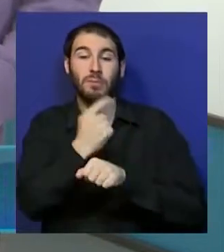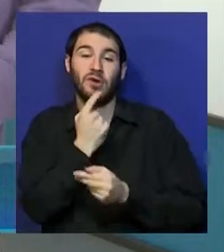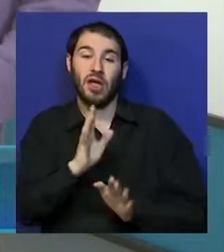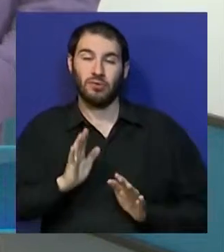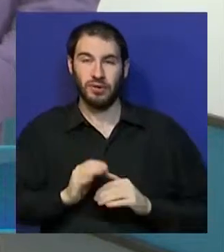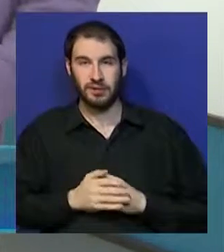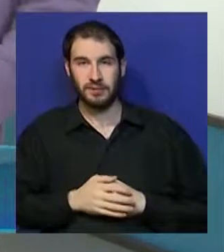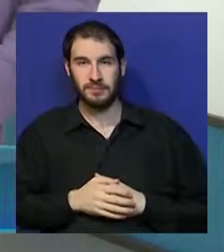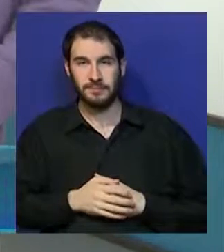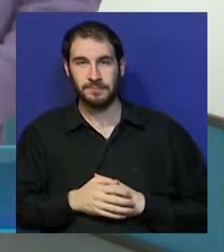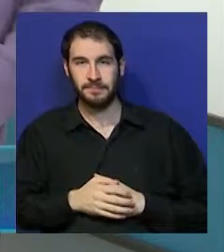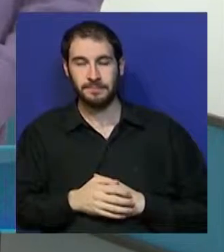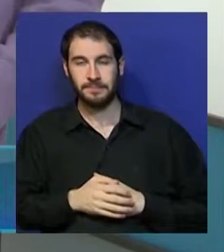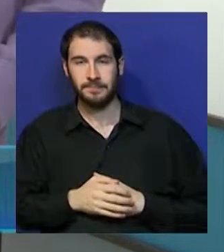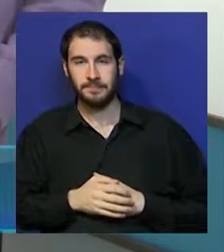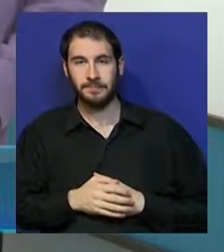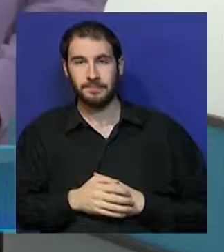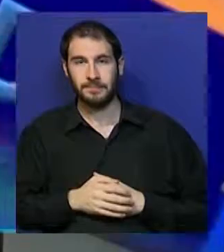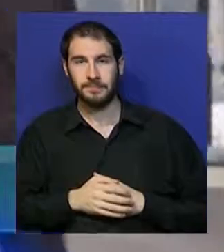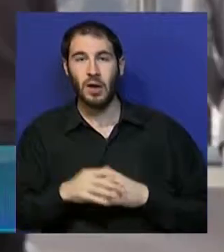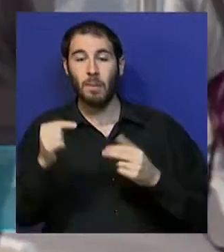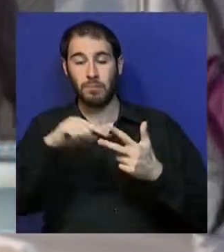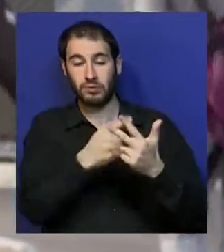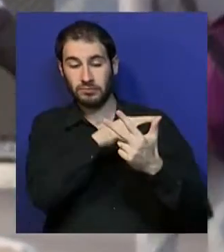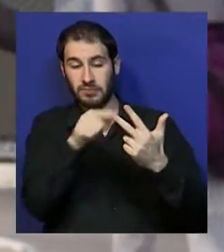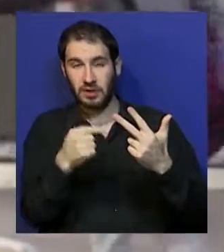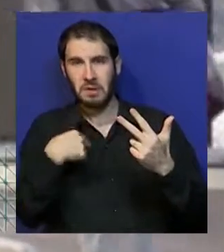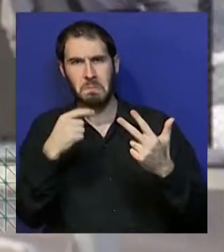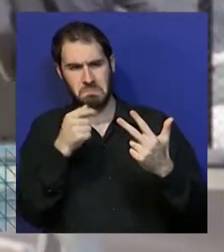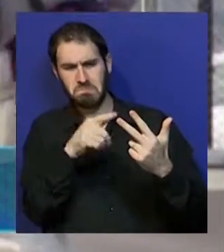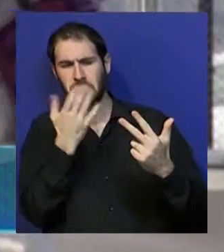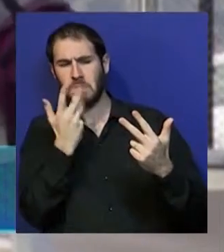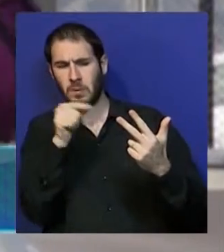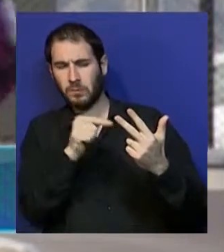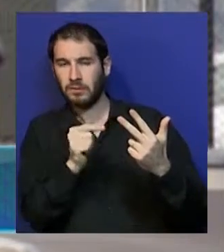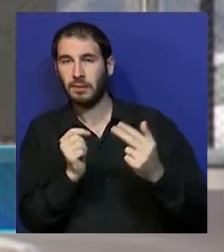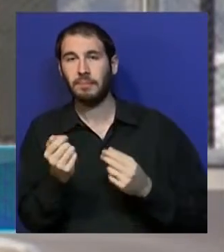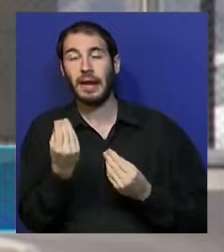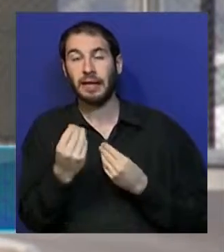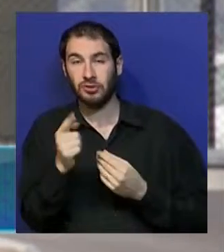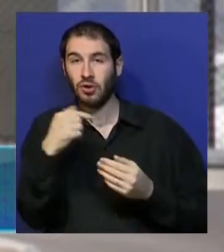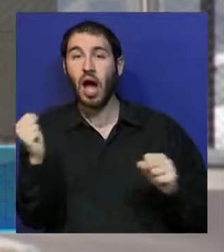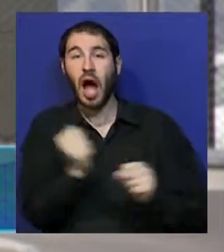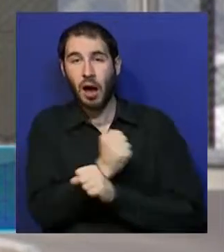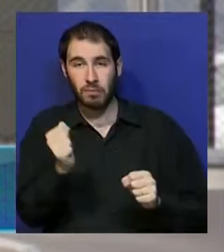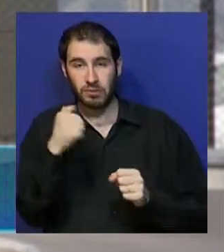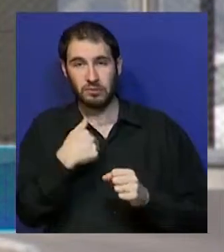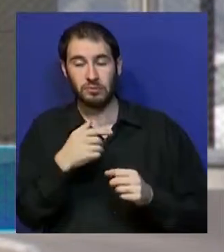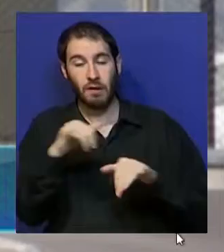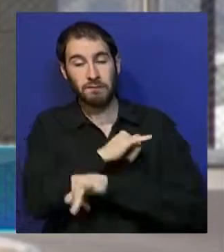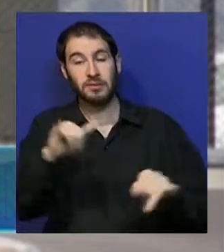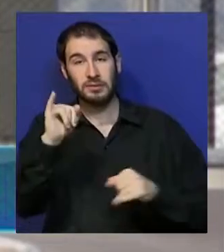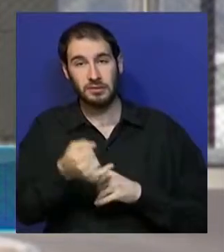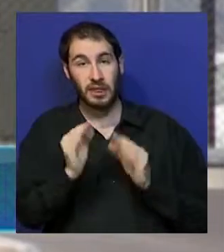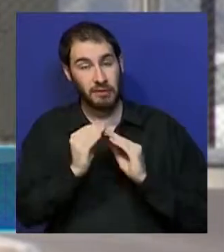preventivas. Así que esos 3 puntos son los que a mí me convencieron para habilitar la discusión.